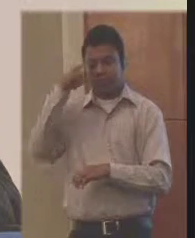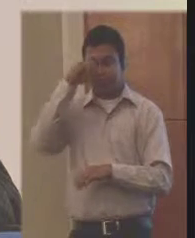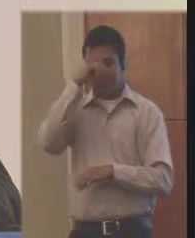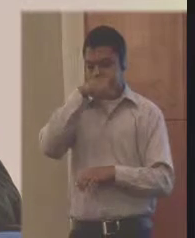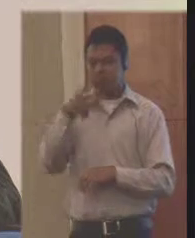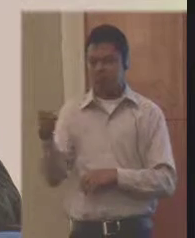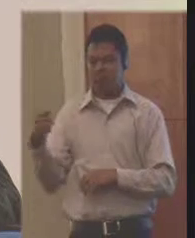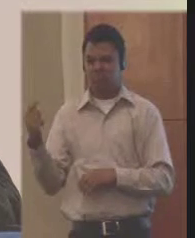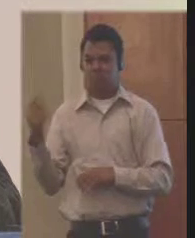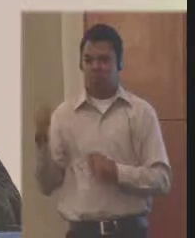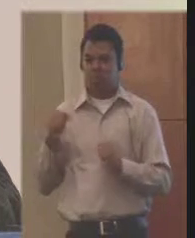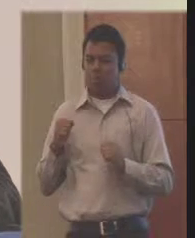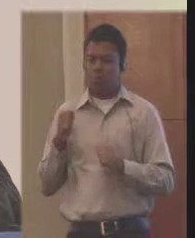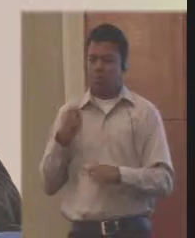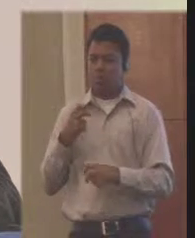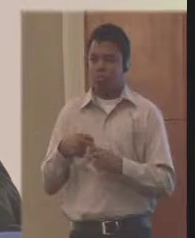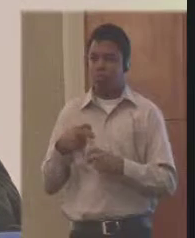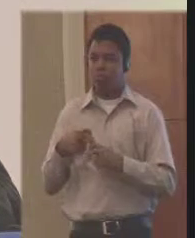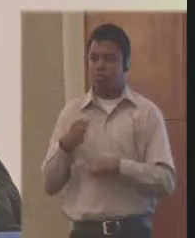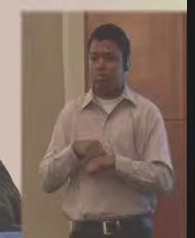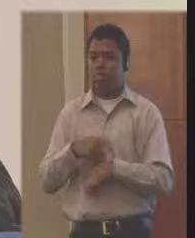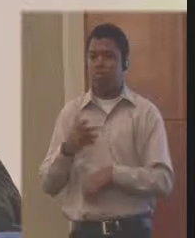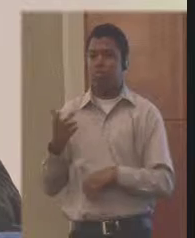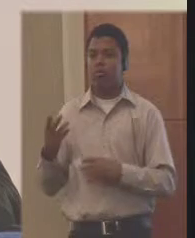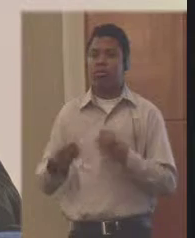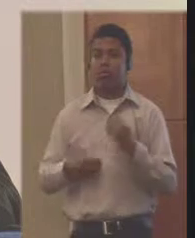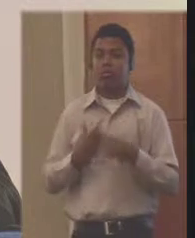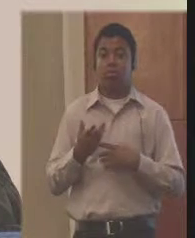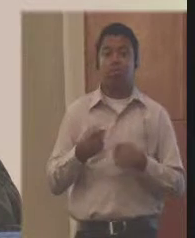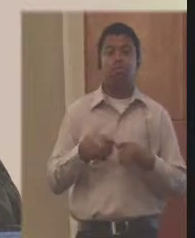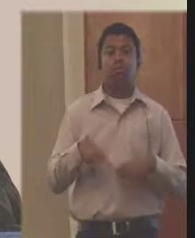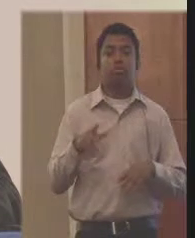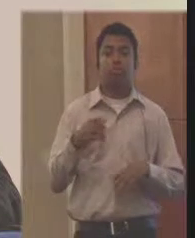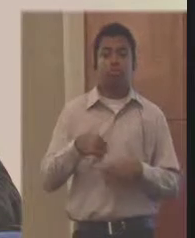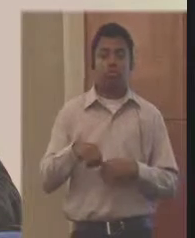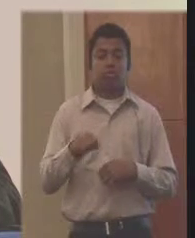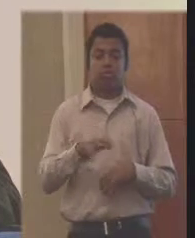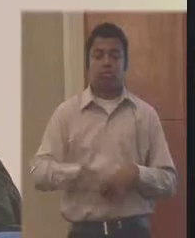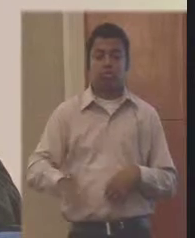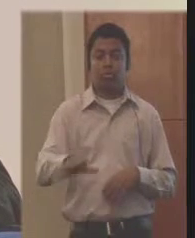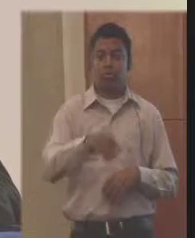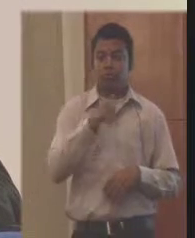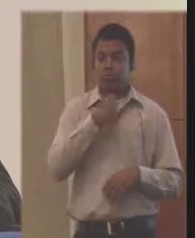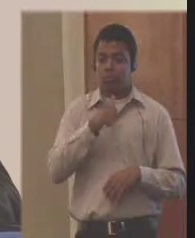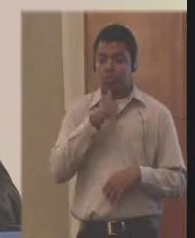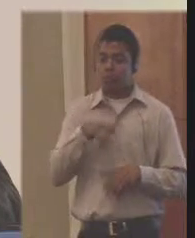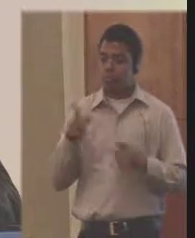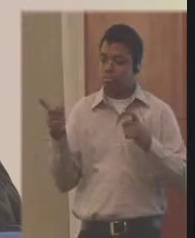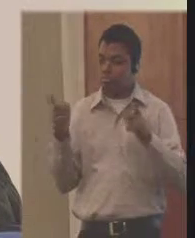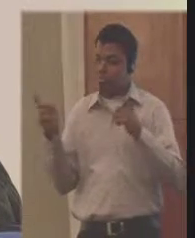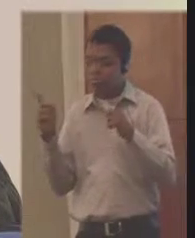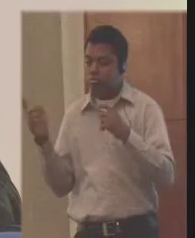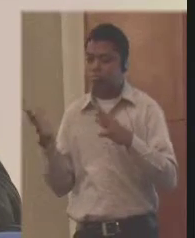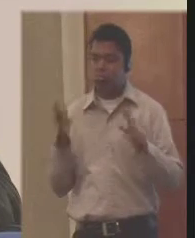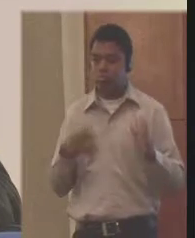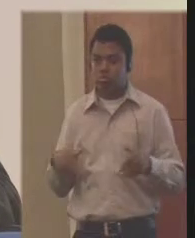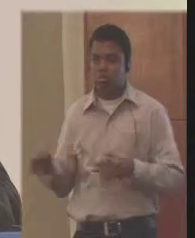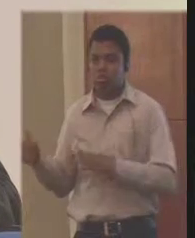público, regulando, monitoreando y orientando. Aquí todos tenemos que trabajar